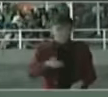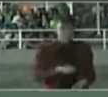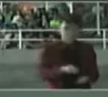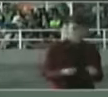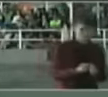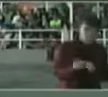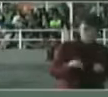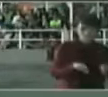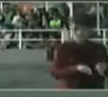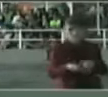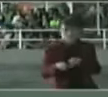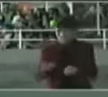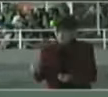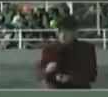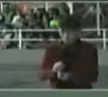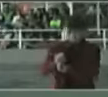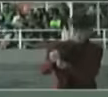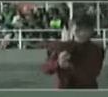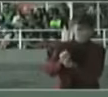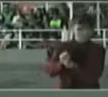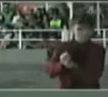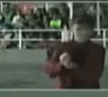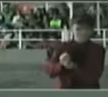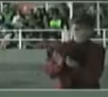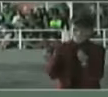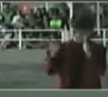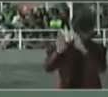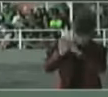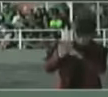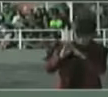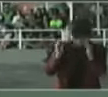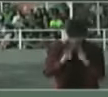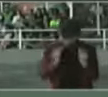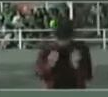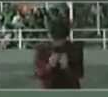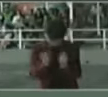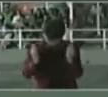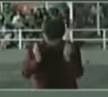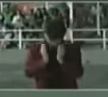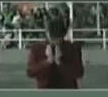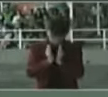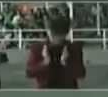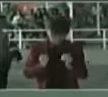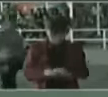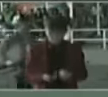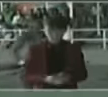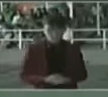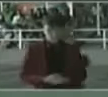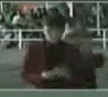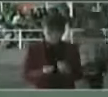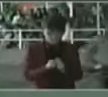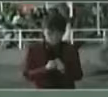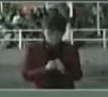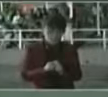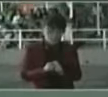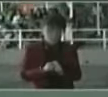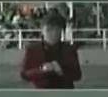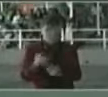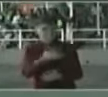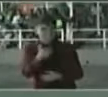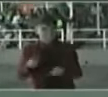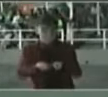a los 11 que estaban reunidos con puerta cerrada, a más de 500 hermanos. El mundo no